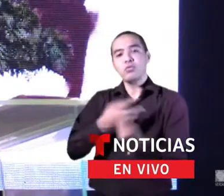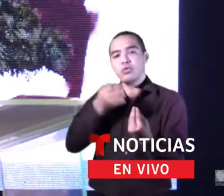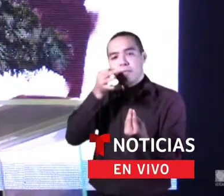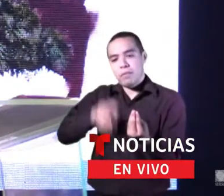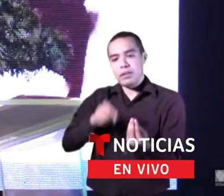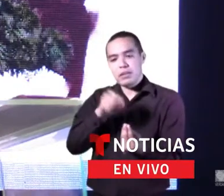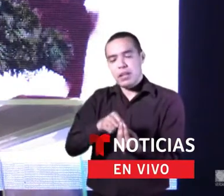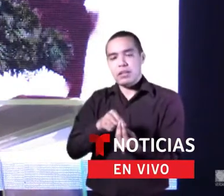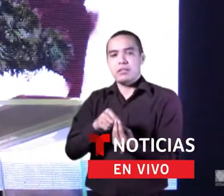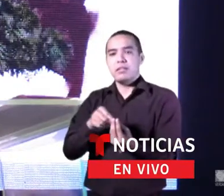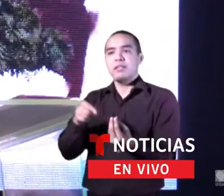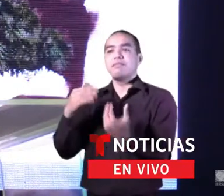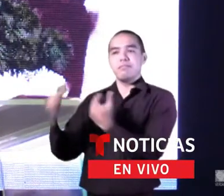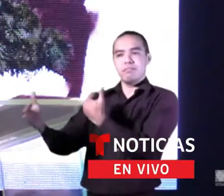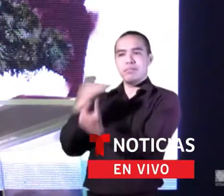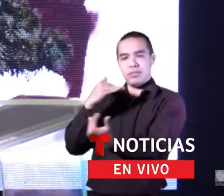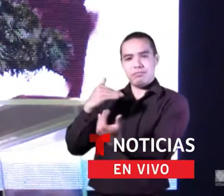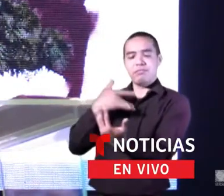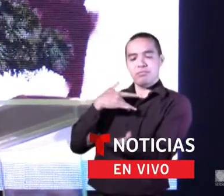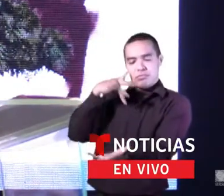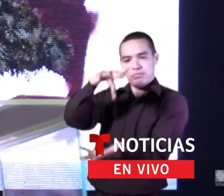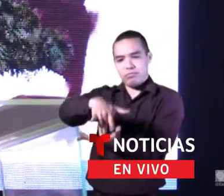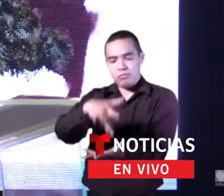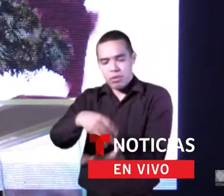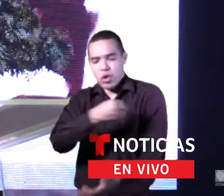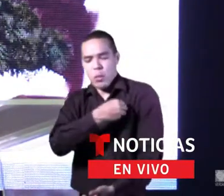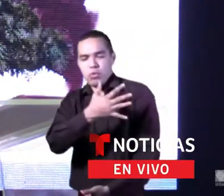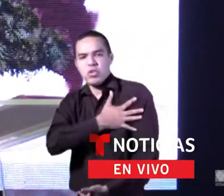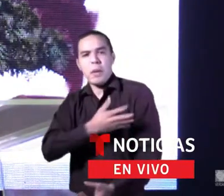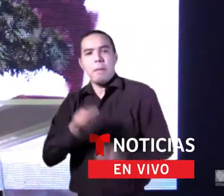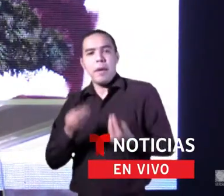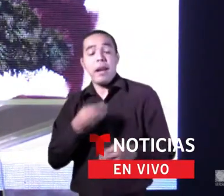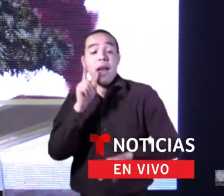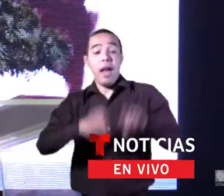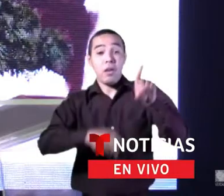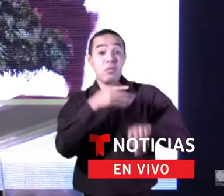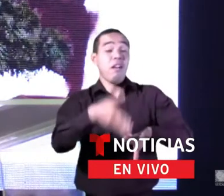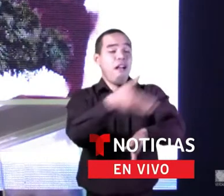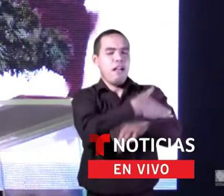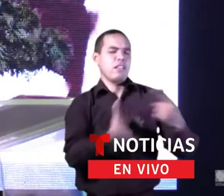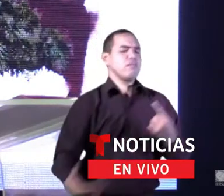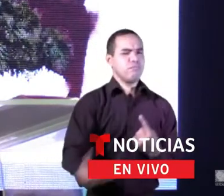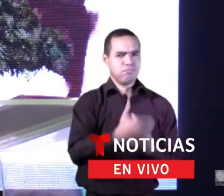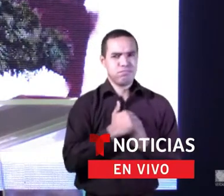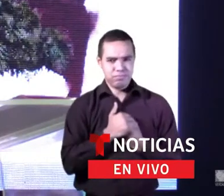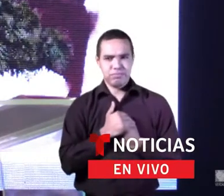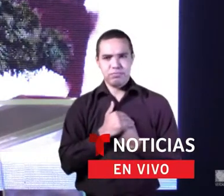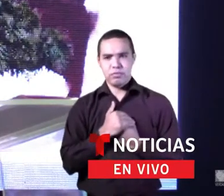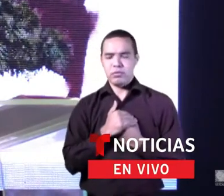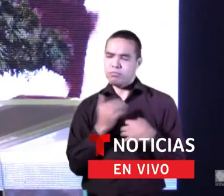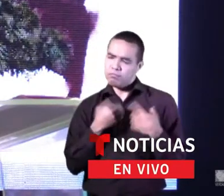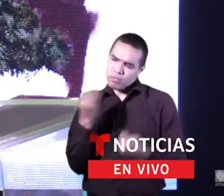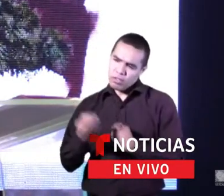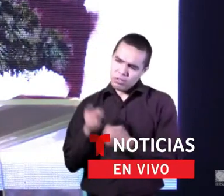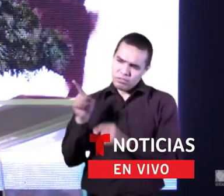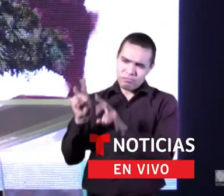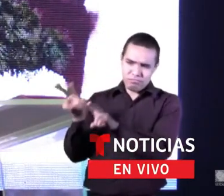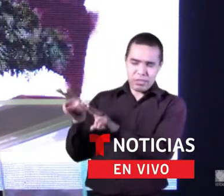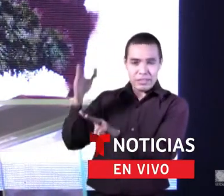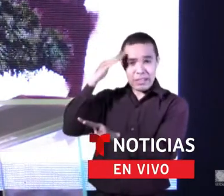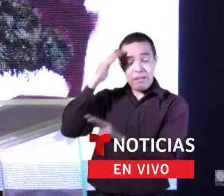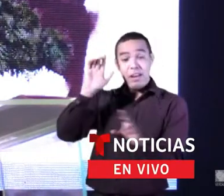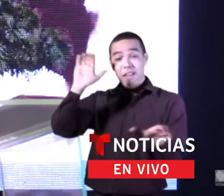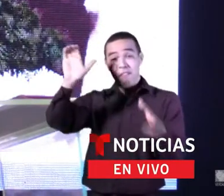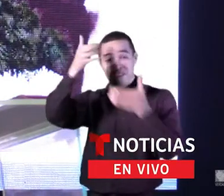secuestro para darnos la oportunidad a quienes fuimos secuestrados de oír a los ex miembros